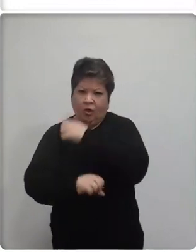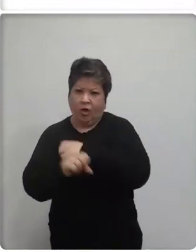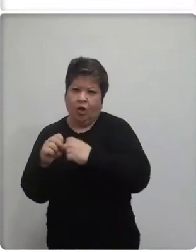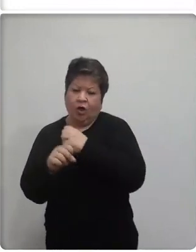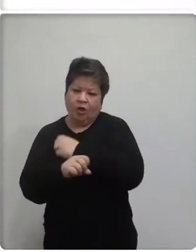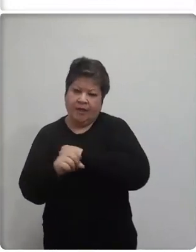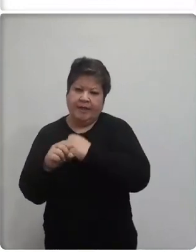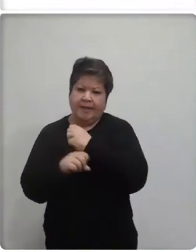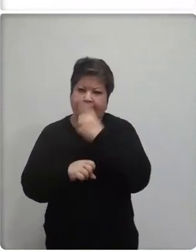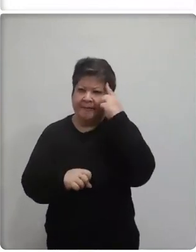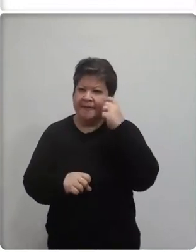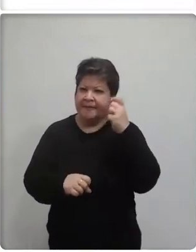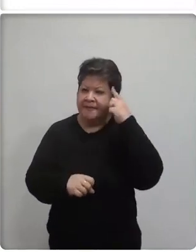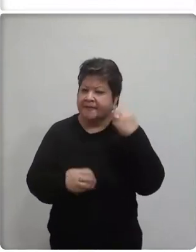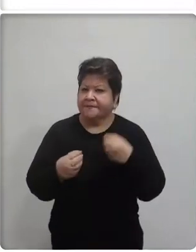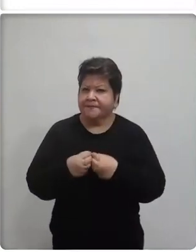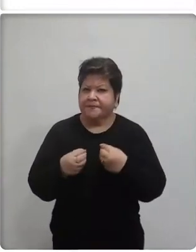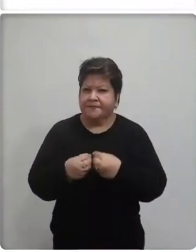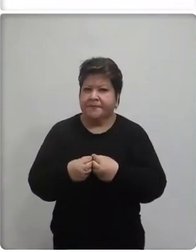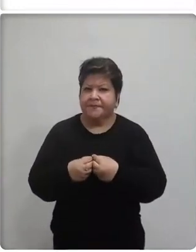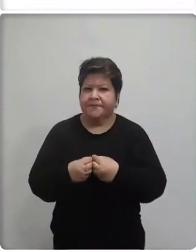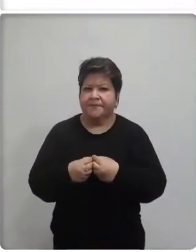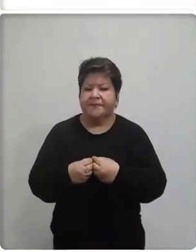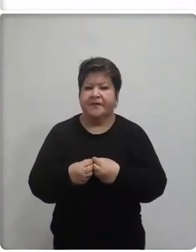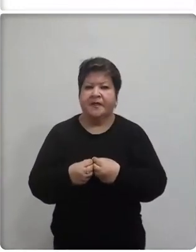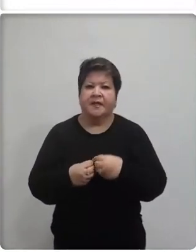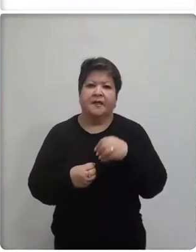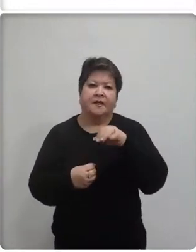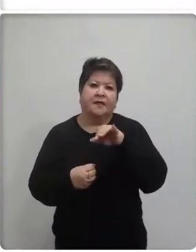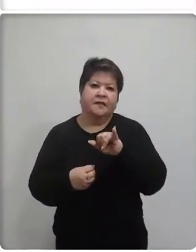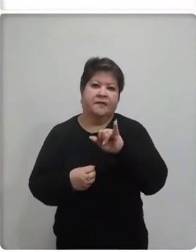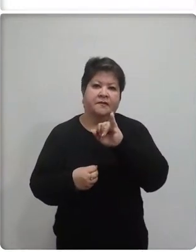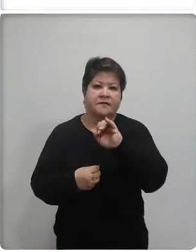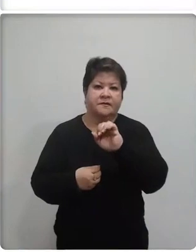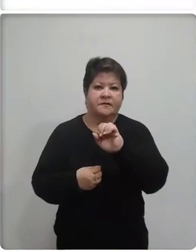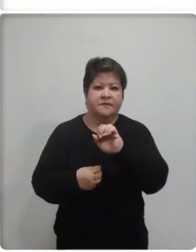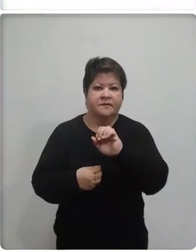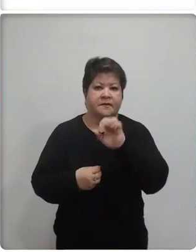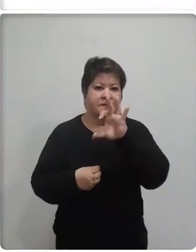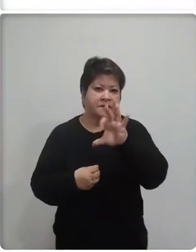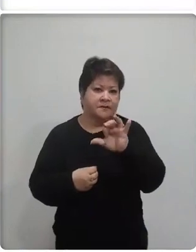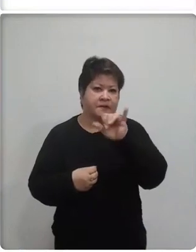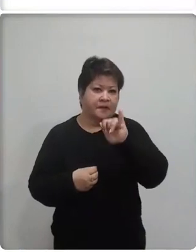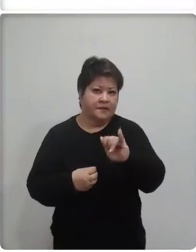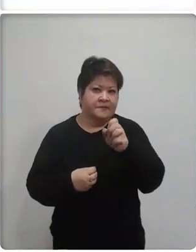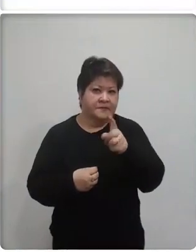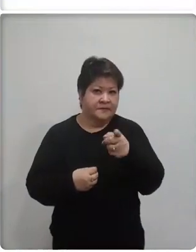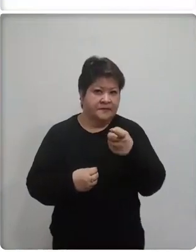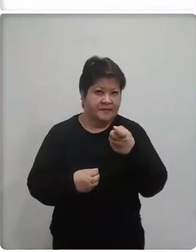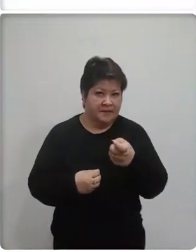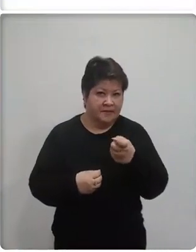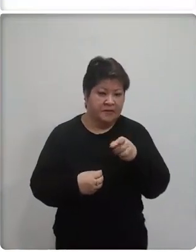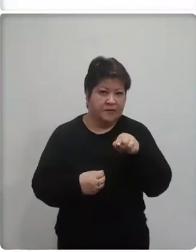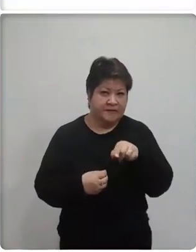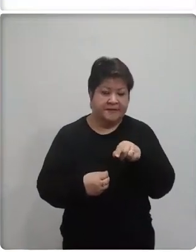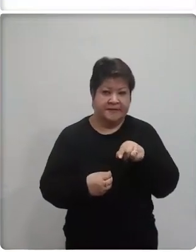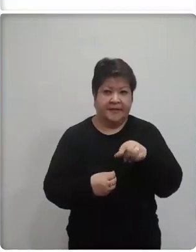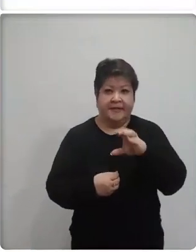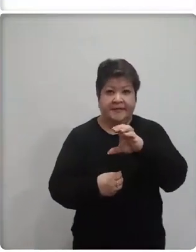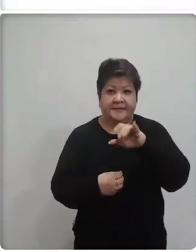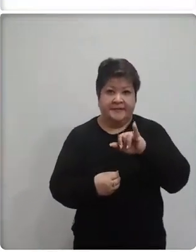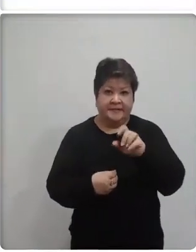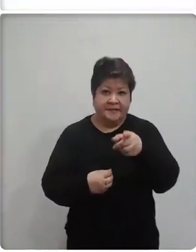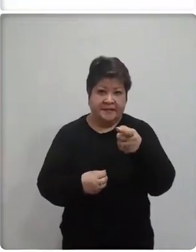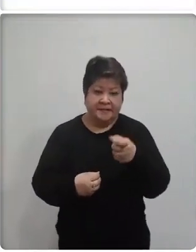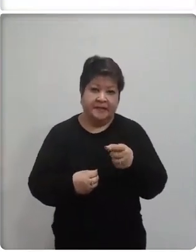trayectoria enorme, y es el CIPS, que no me quiero equivocar, ese es el Centro de Implementación